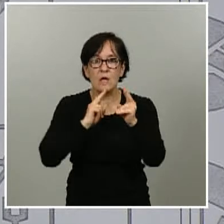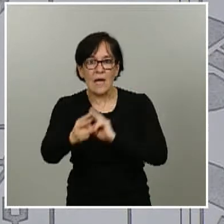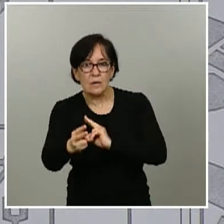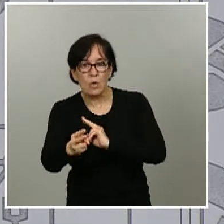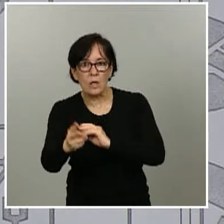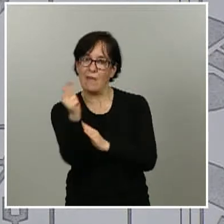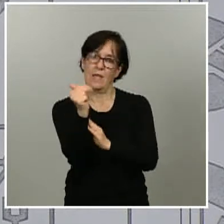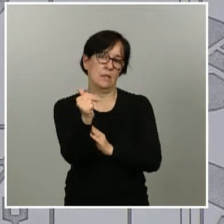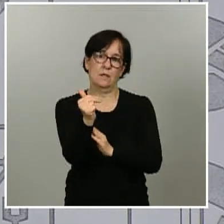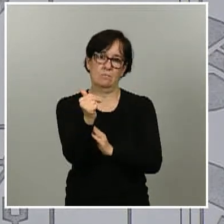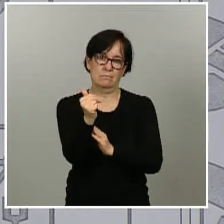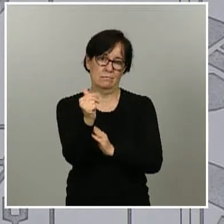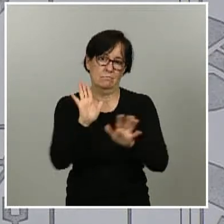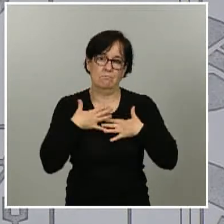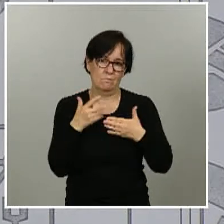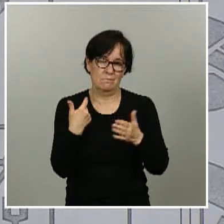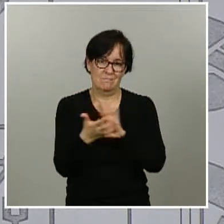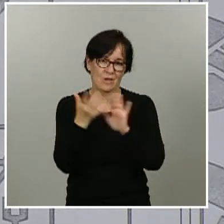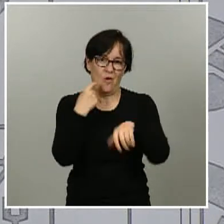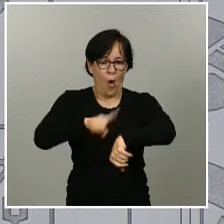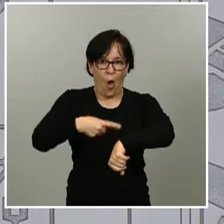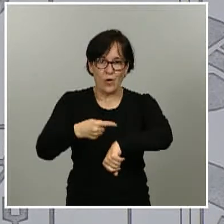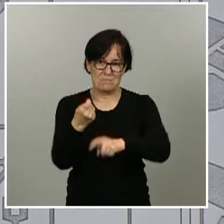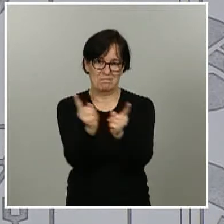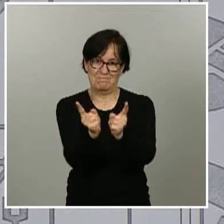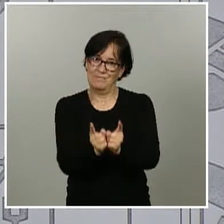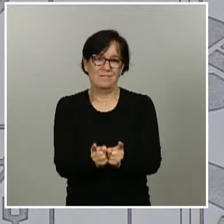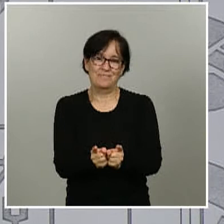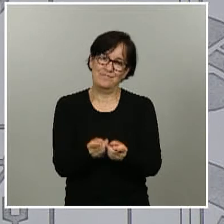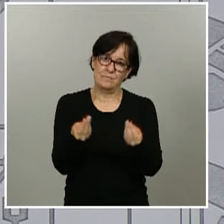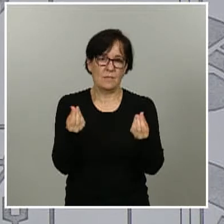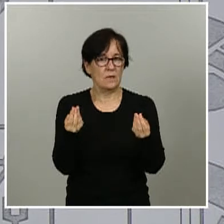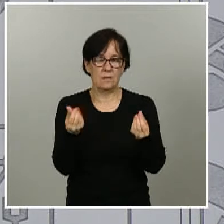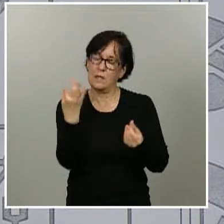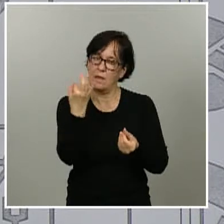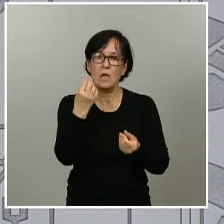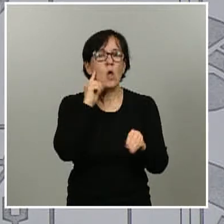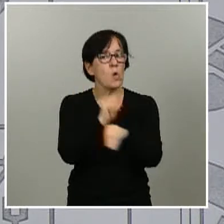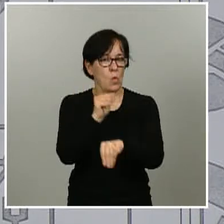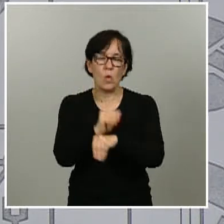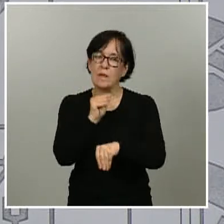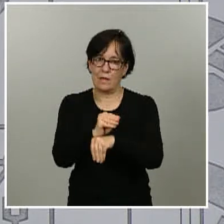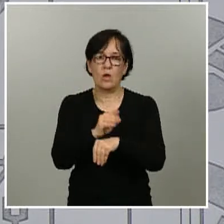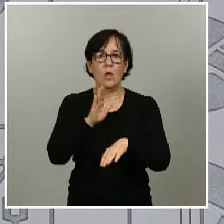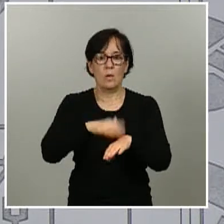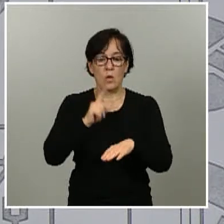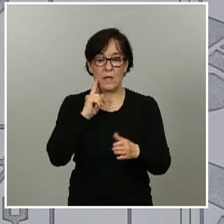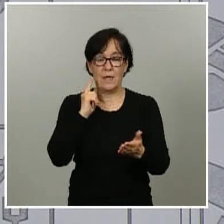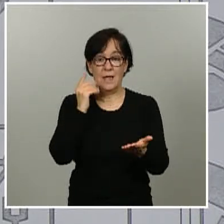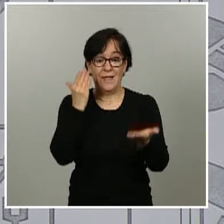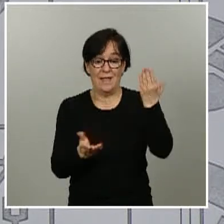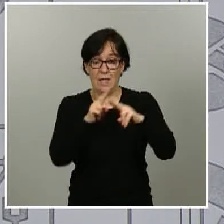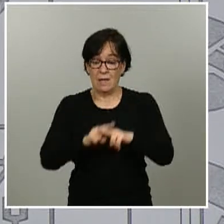viernes. Unas horas, bueno, pero hay que tener cuidado porque luego las evaluaciones, si no están bien